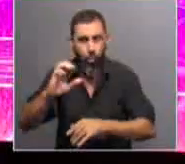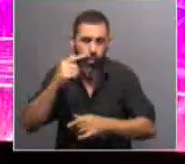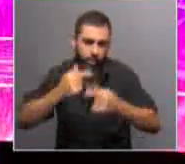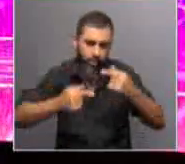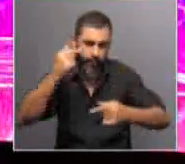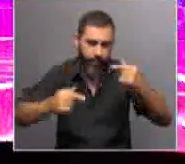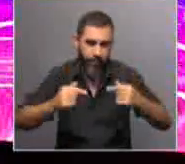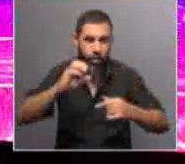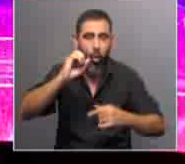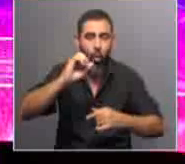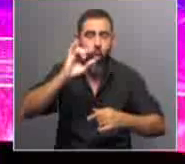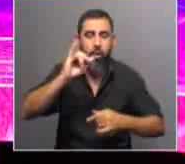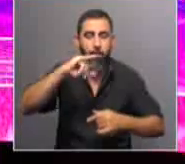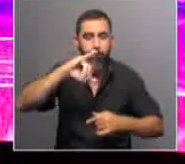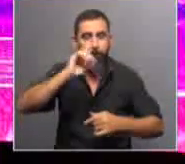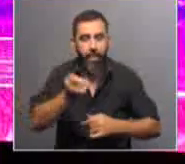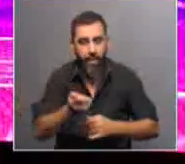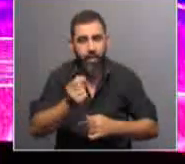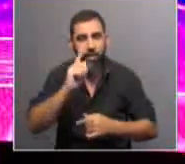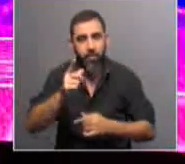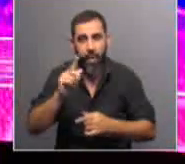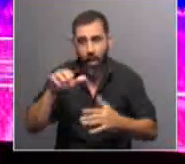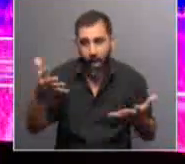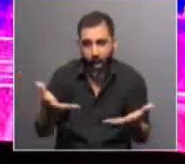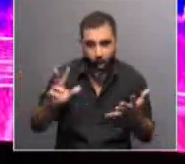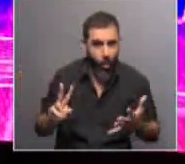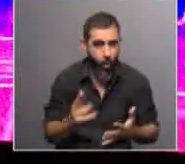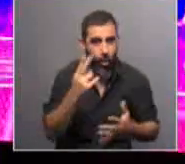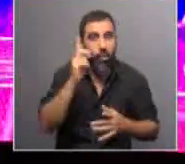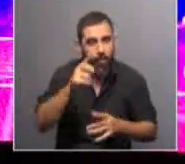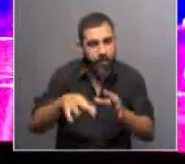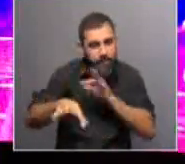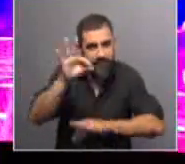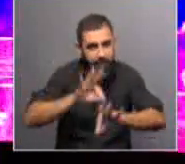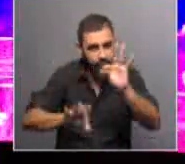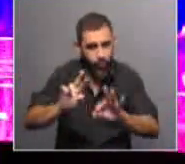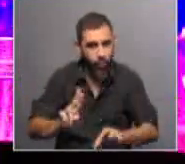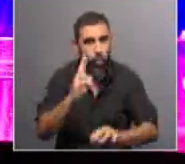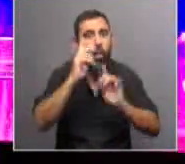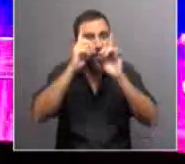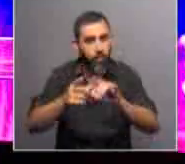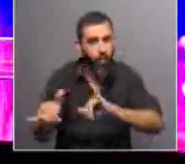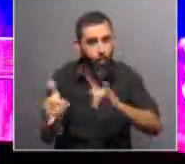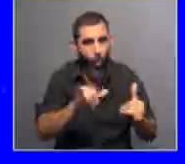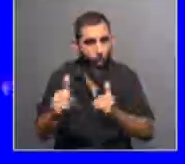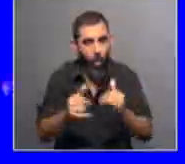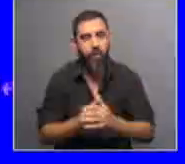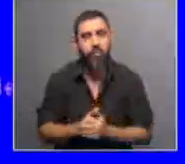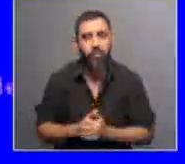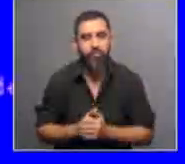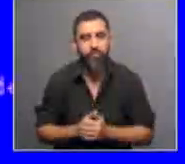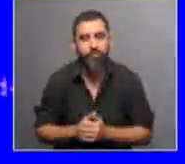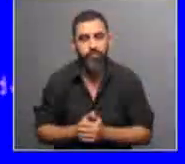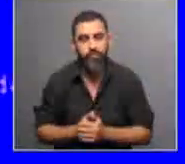por otros clubes, también estuviste, bueno, te nacionalizaste uruguayo y estuviste en la selección, jugando en la selección de nuestro país. Sí.